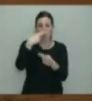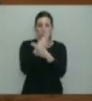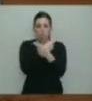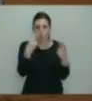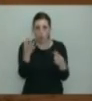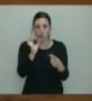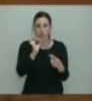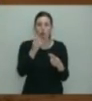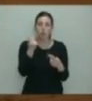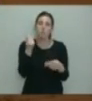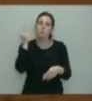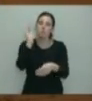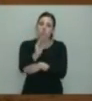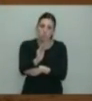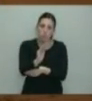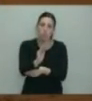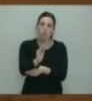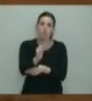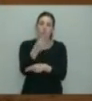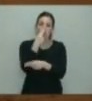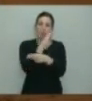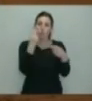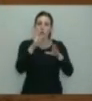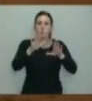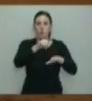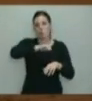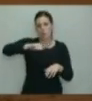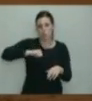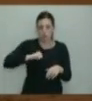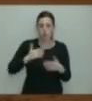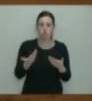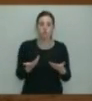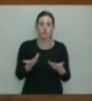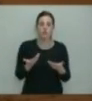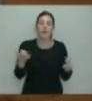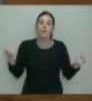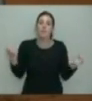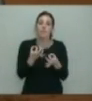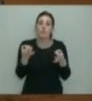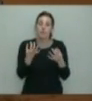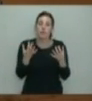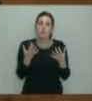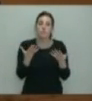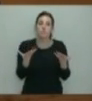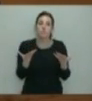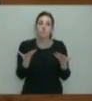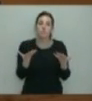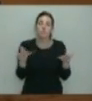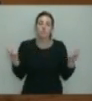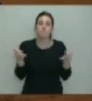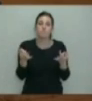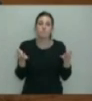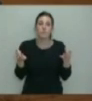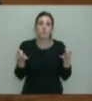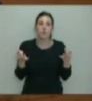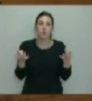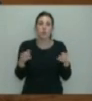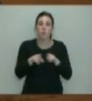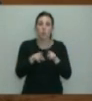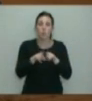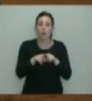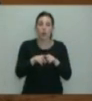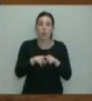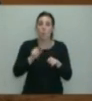sufragados con fondos públicos pero de titularidad privada, deberíamos de llegar a un punto de